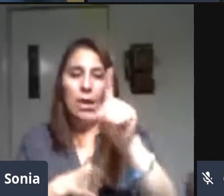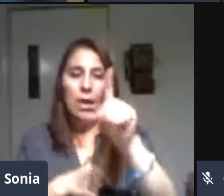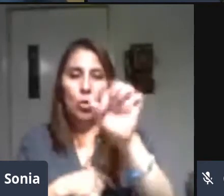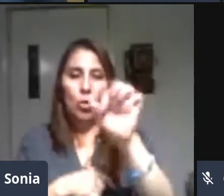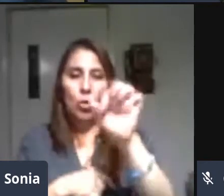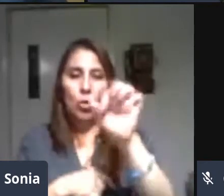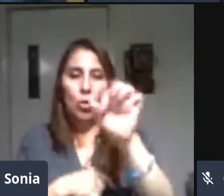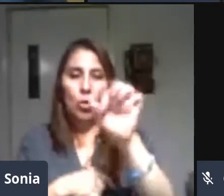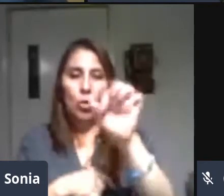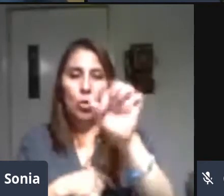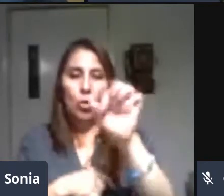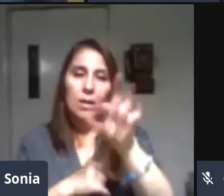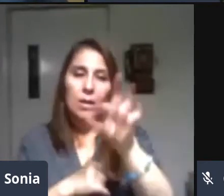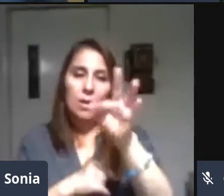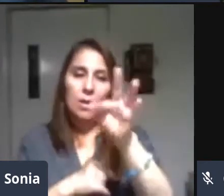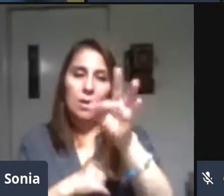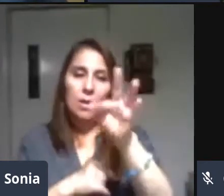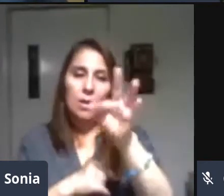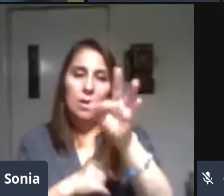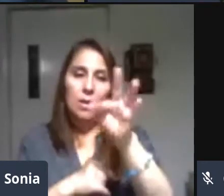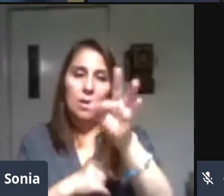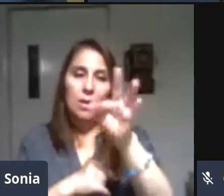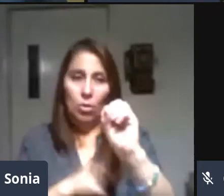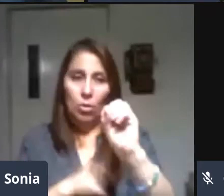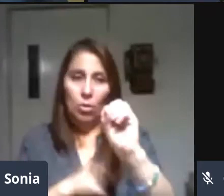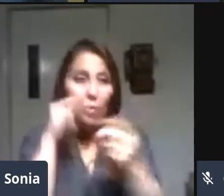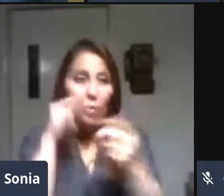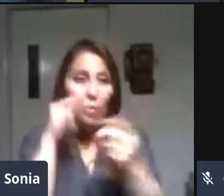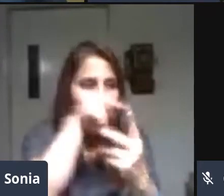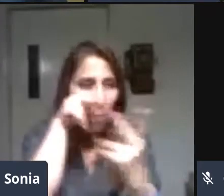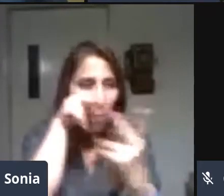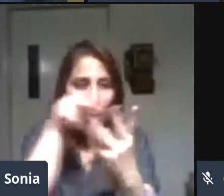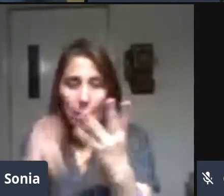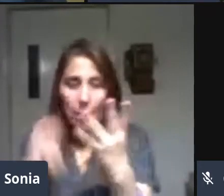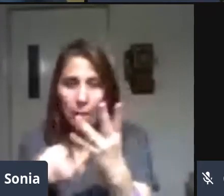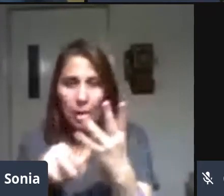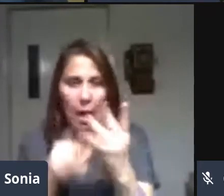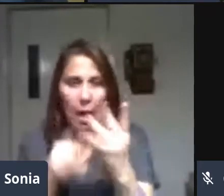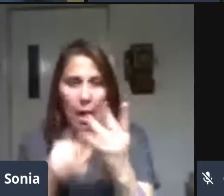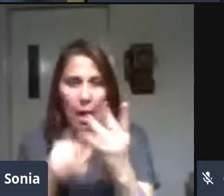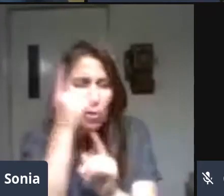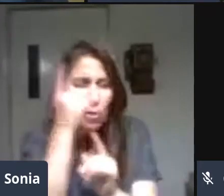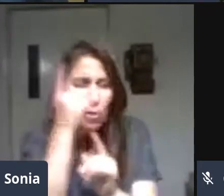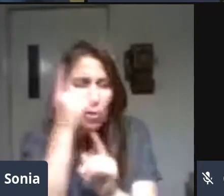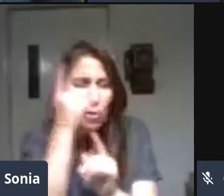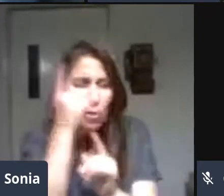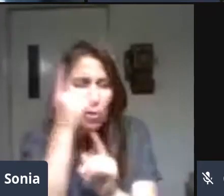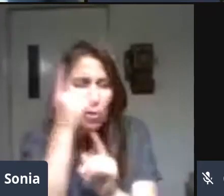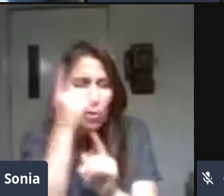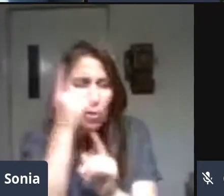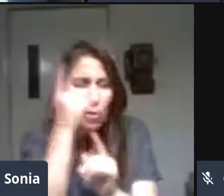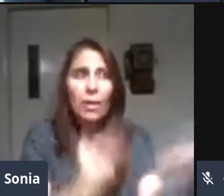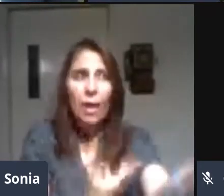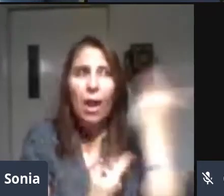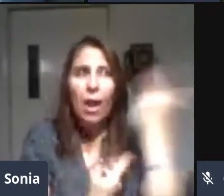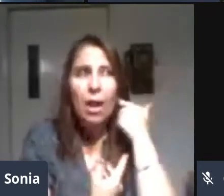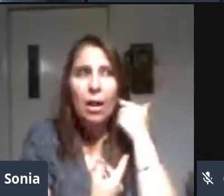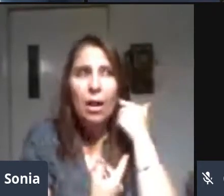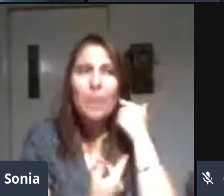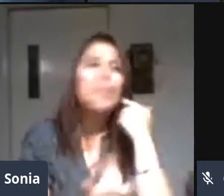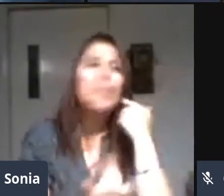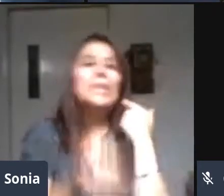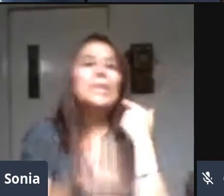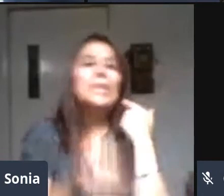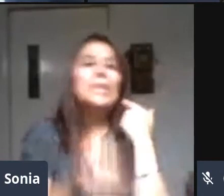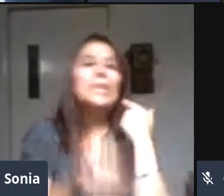que ha puesto el oído allí en esas mesas en esas voces que nos están diciendo